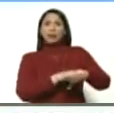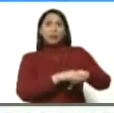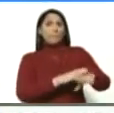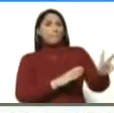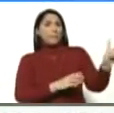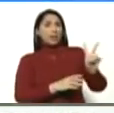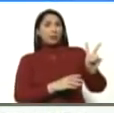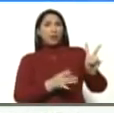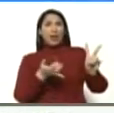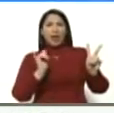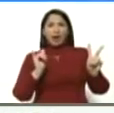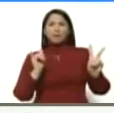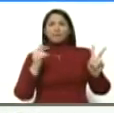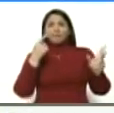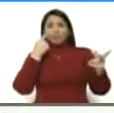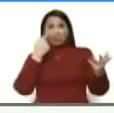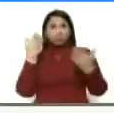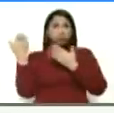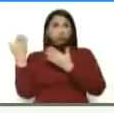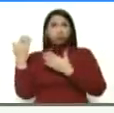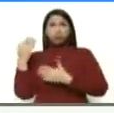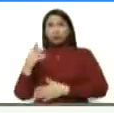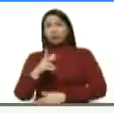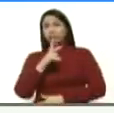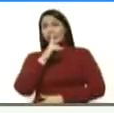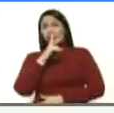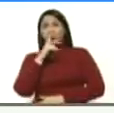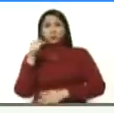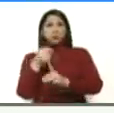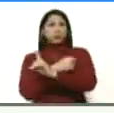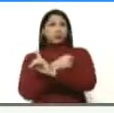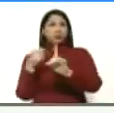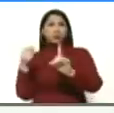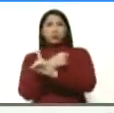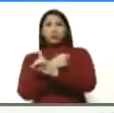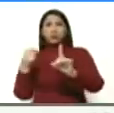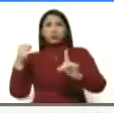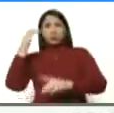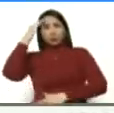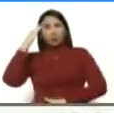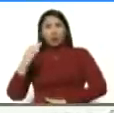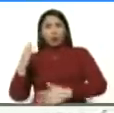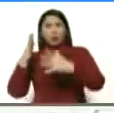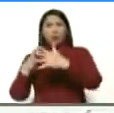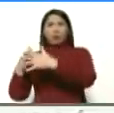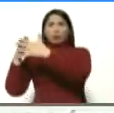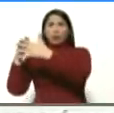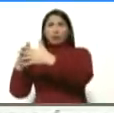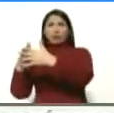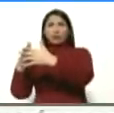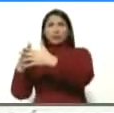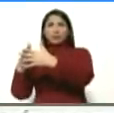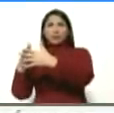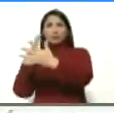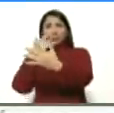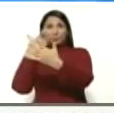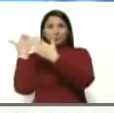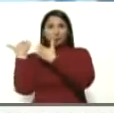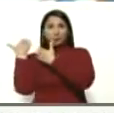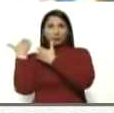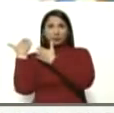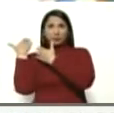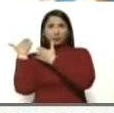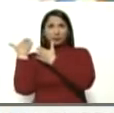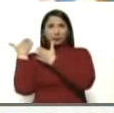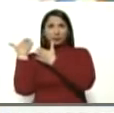unas imágenes realmente grotescas, salvajes, de soldados estadounidenses que en un